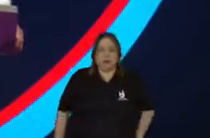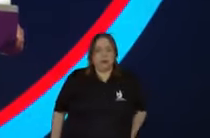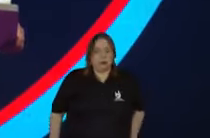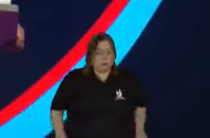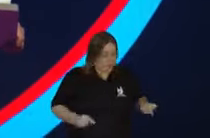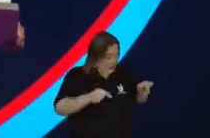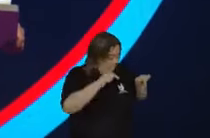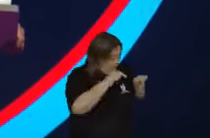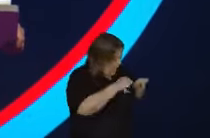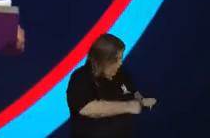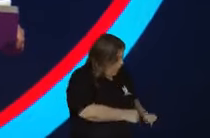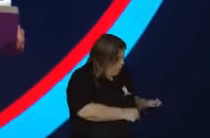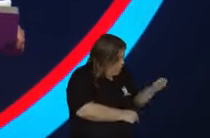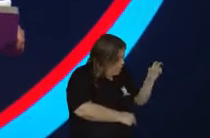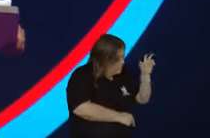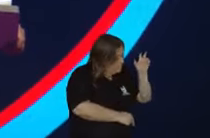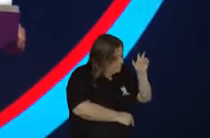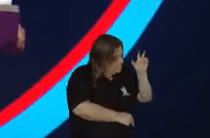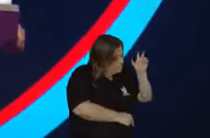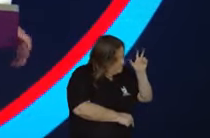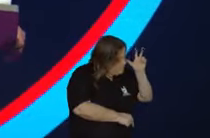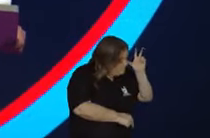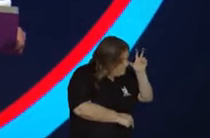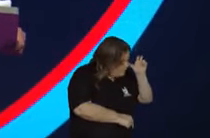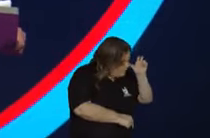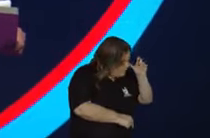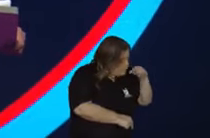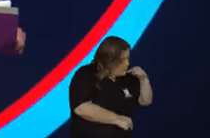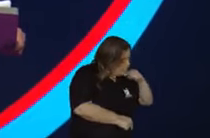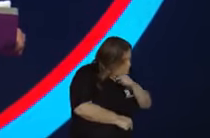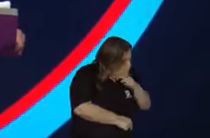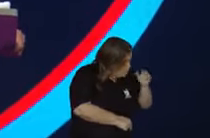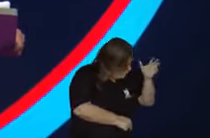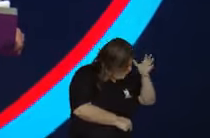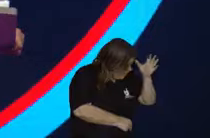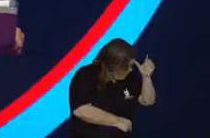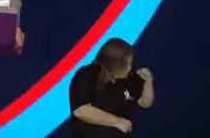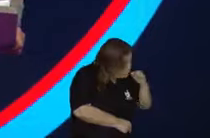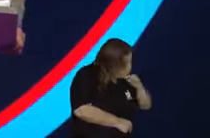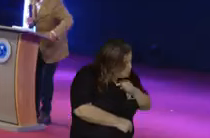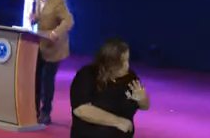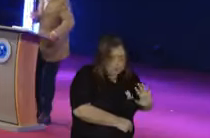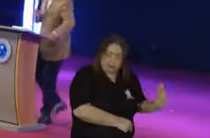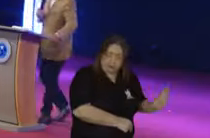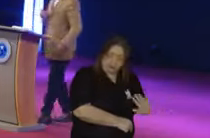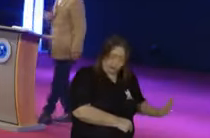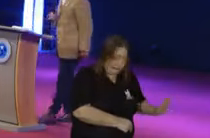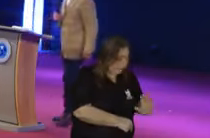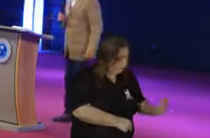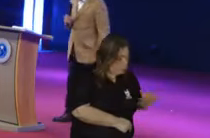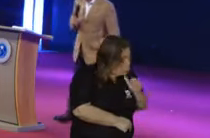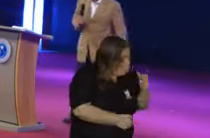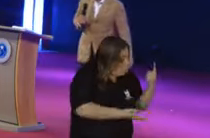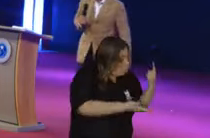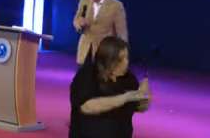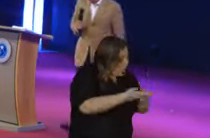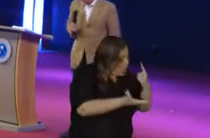Mentiroso. Y padre de mentira, no se trague los argumentos. Ahí